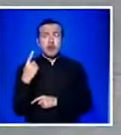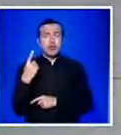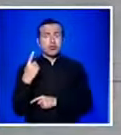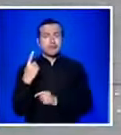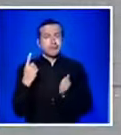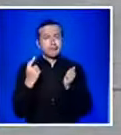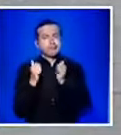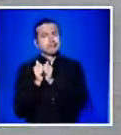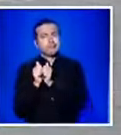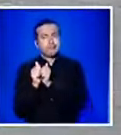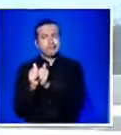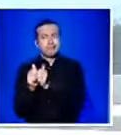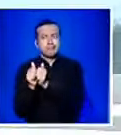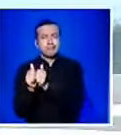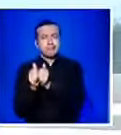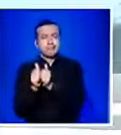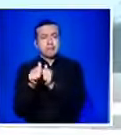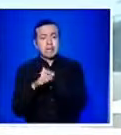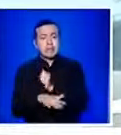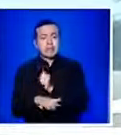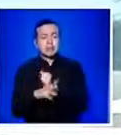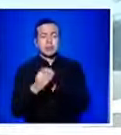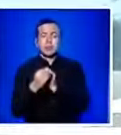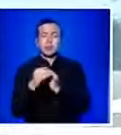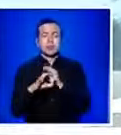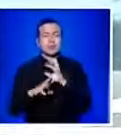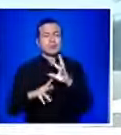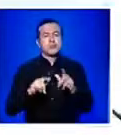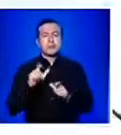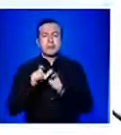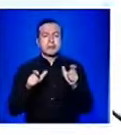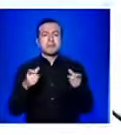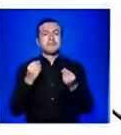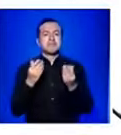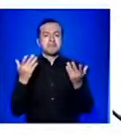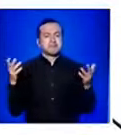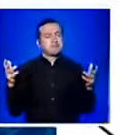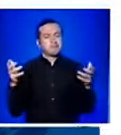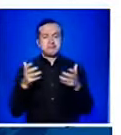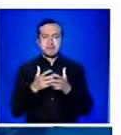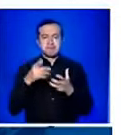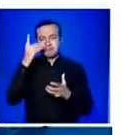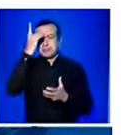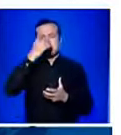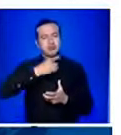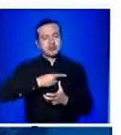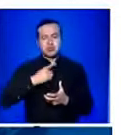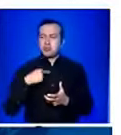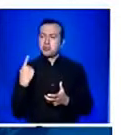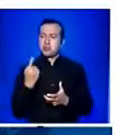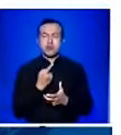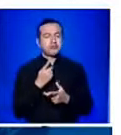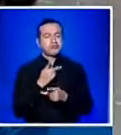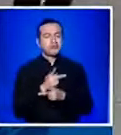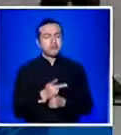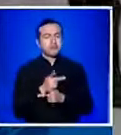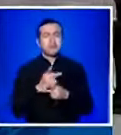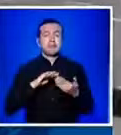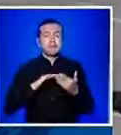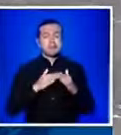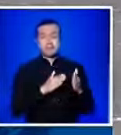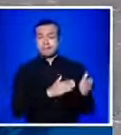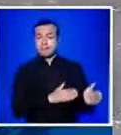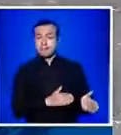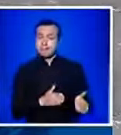hemos visto muchos robos. Todo ello llevó a los moradores de la calle a unirse e implementar medidas de autoprotección. Son una comunidad